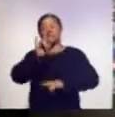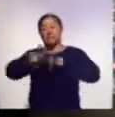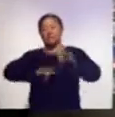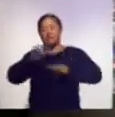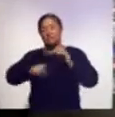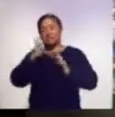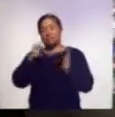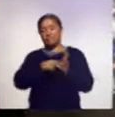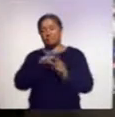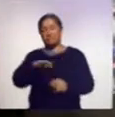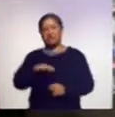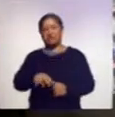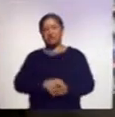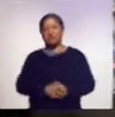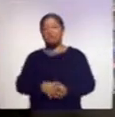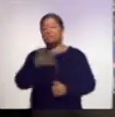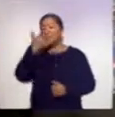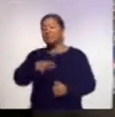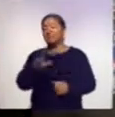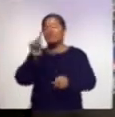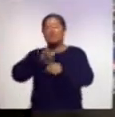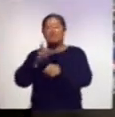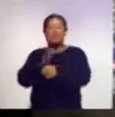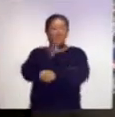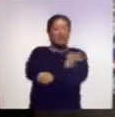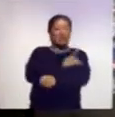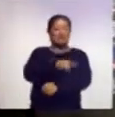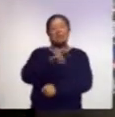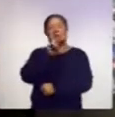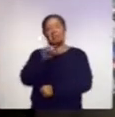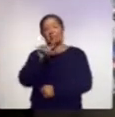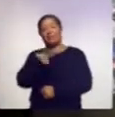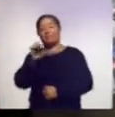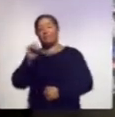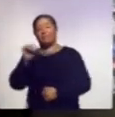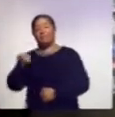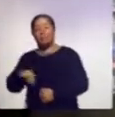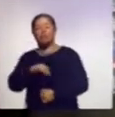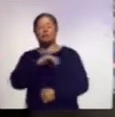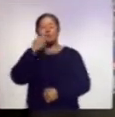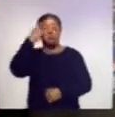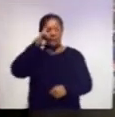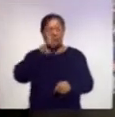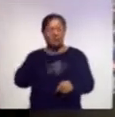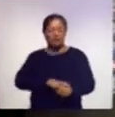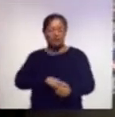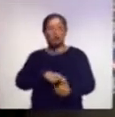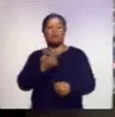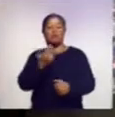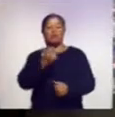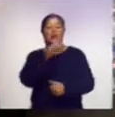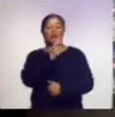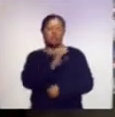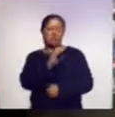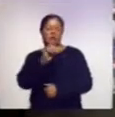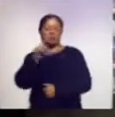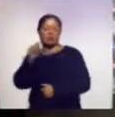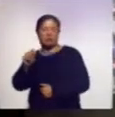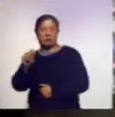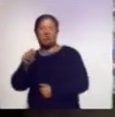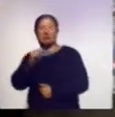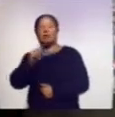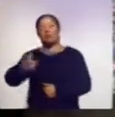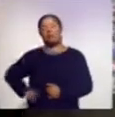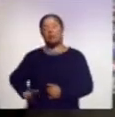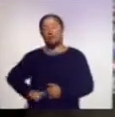México. A 10 días de que inicie la feria, Ramón Martínez Gasca, director general del Instituto de Competitividad Turística del gobierno de la Ciudad de